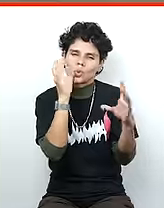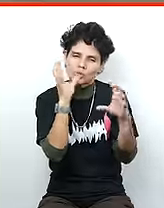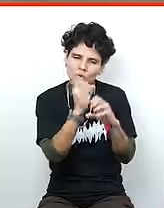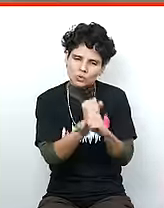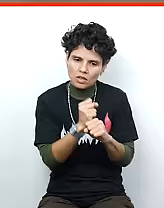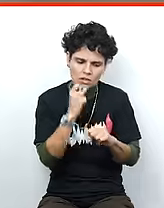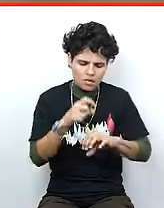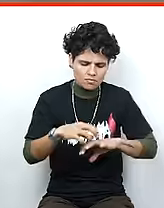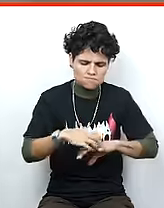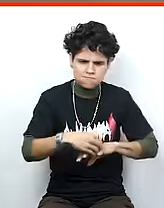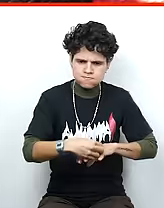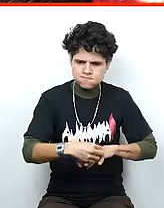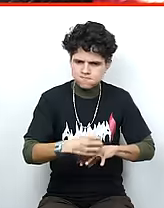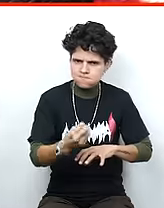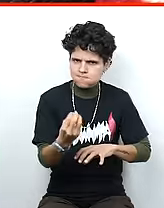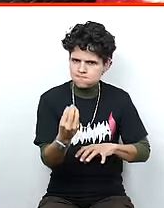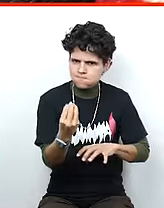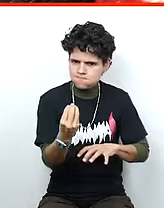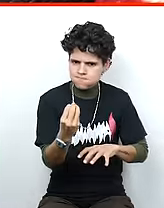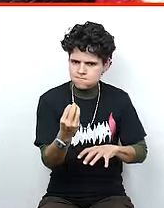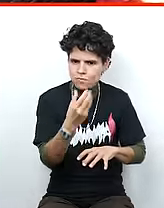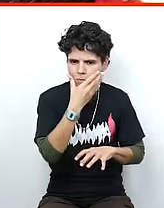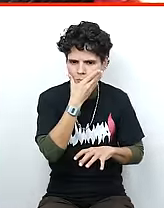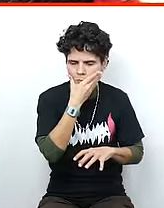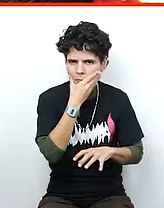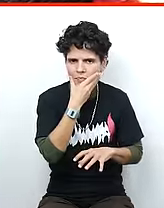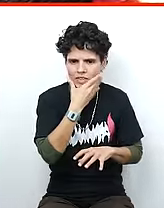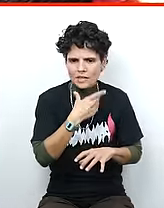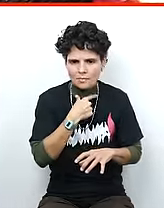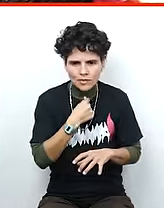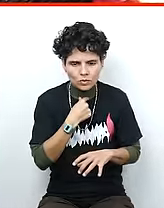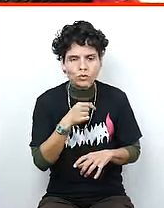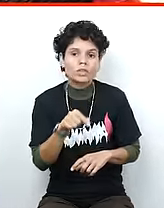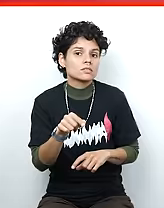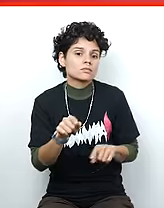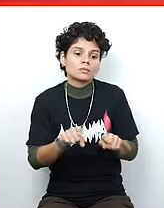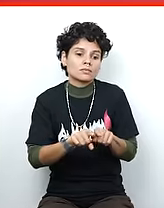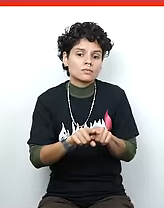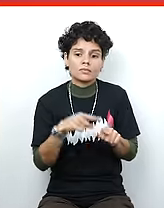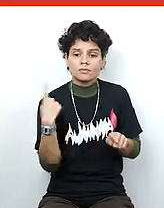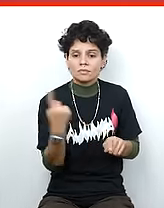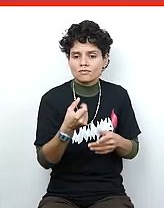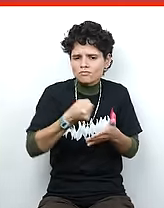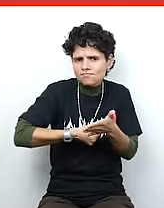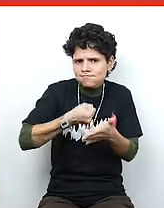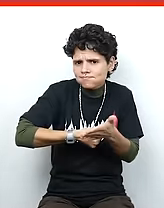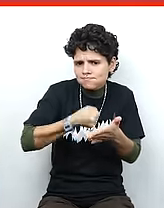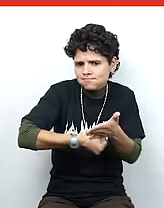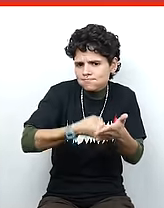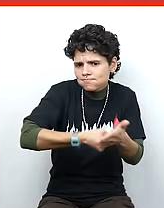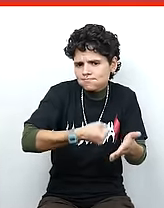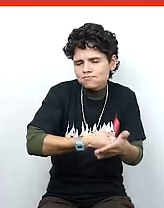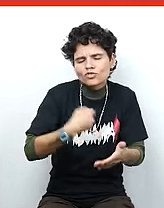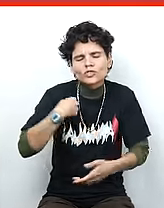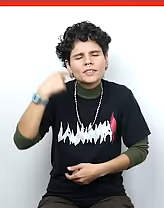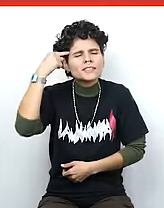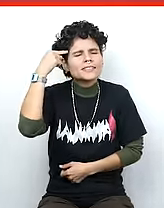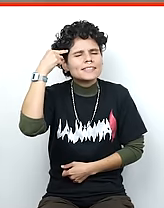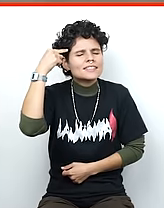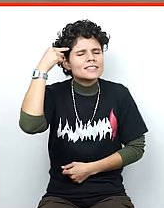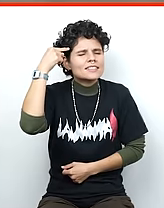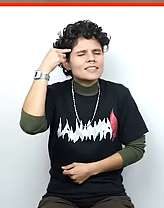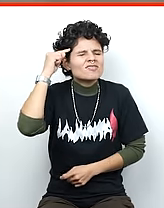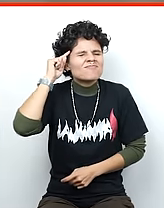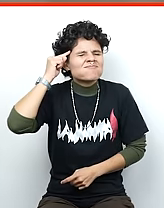Ay, me gustó el anillo, compadre. Esos son los frutos del esfuerzo, hermano, de haberme algún, de tanto que lo traje con